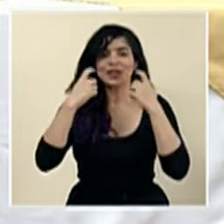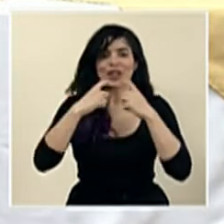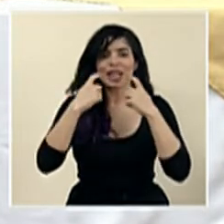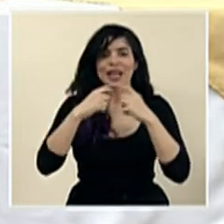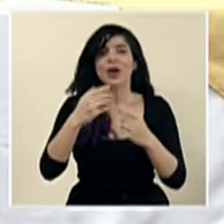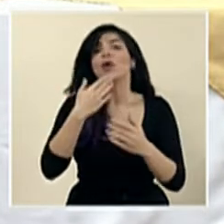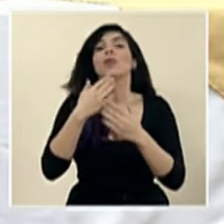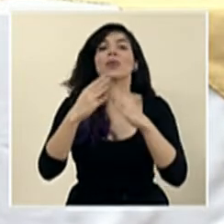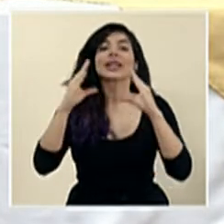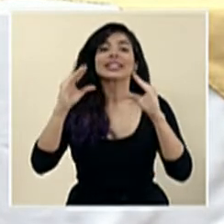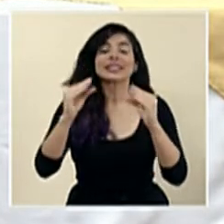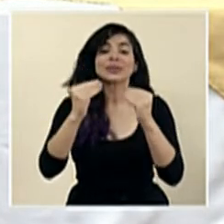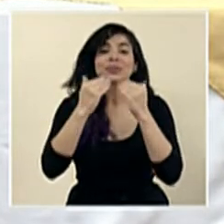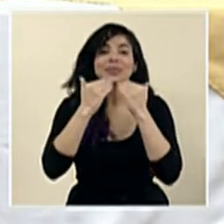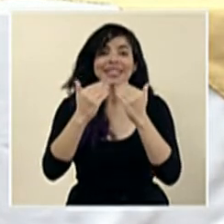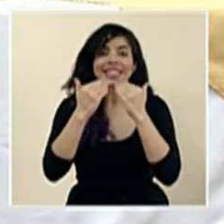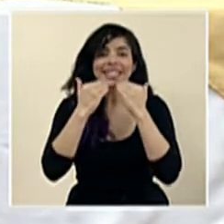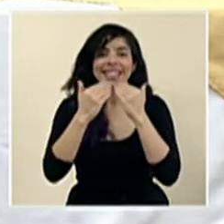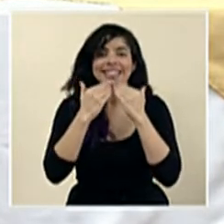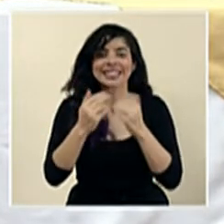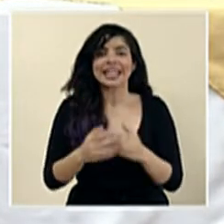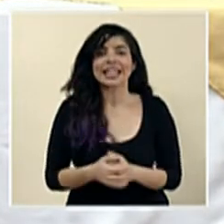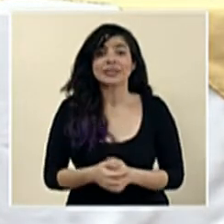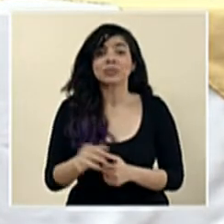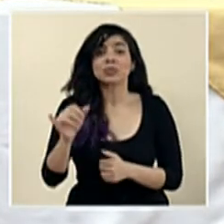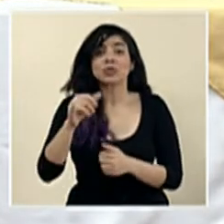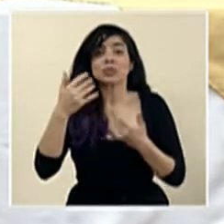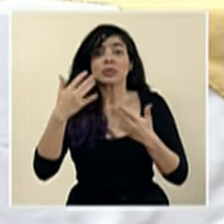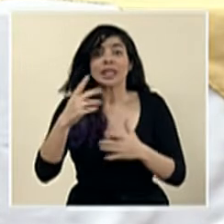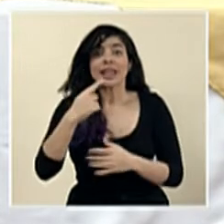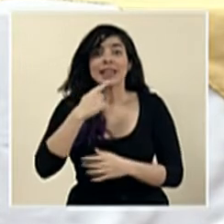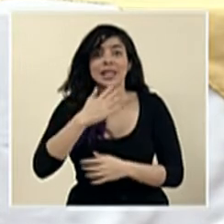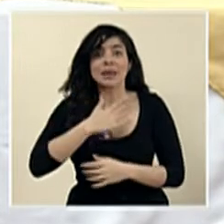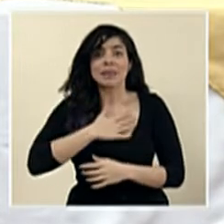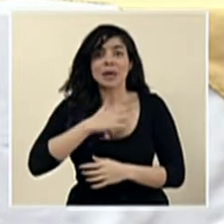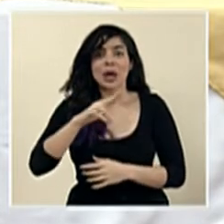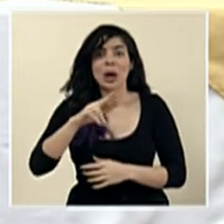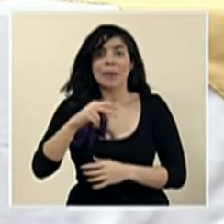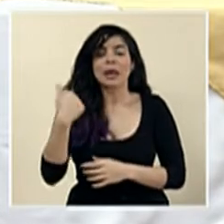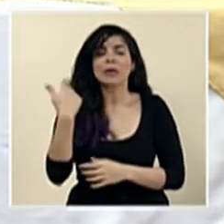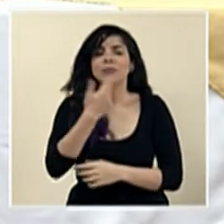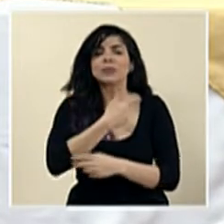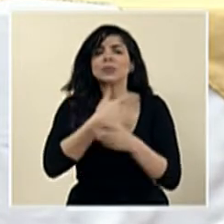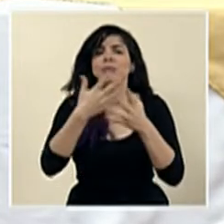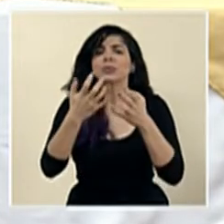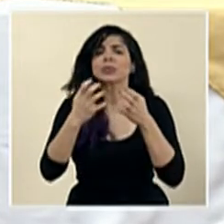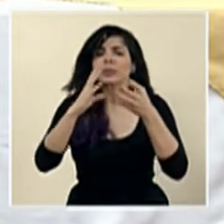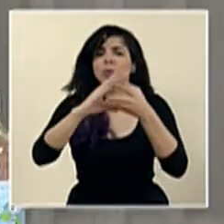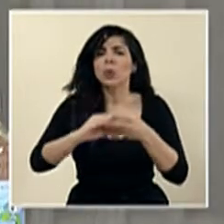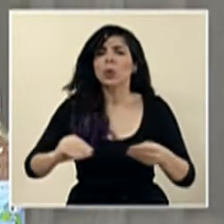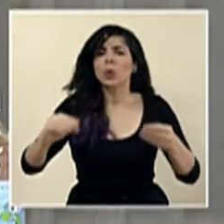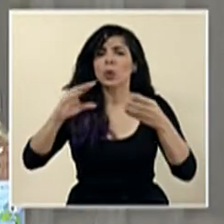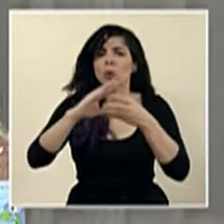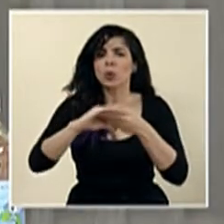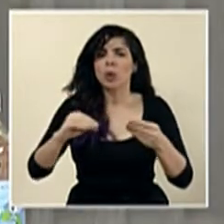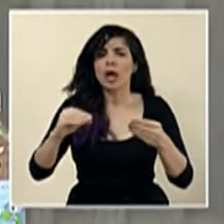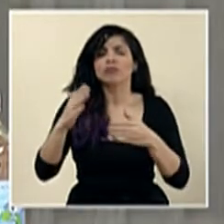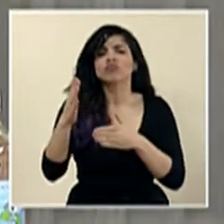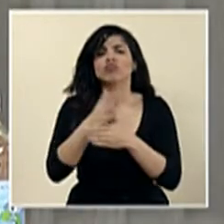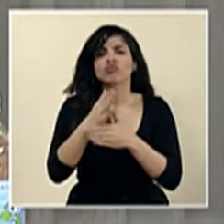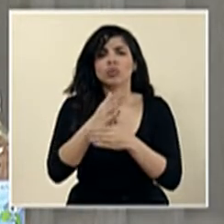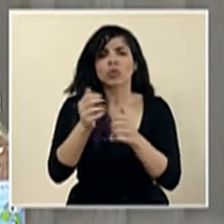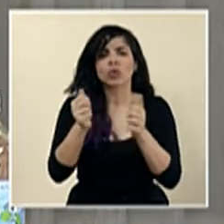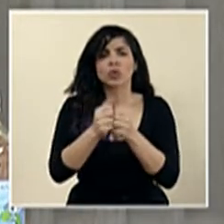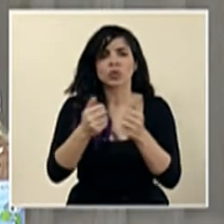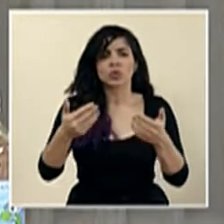Muy buenas tardes, muchas gracias. Tal como dijo mi colega, les queremos contar y compartir con